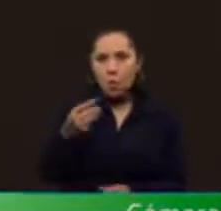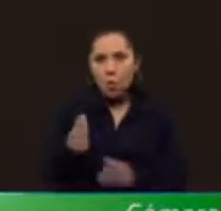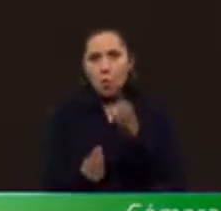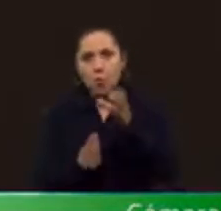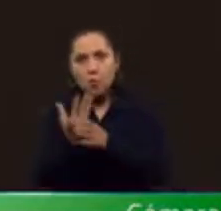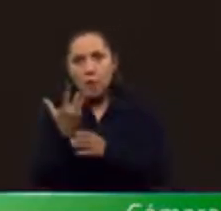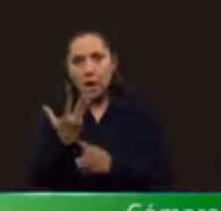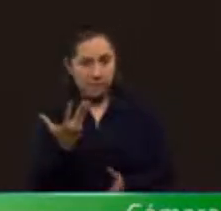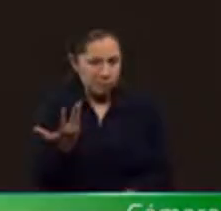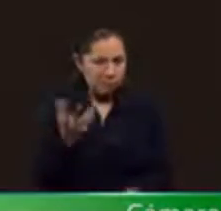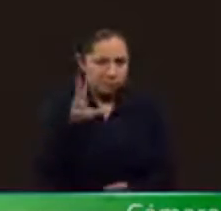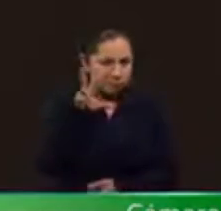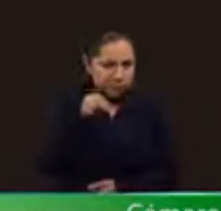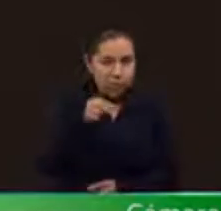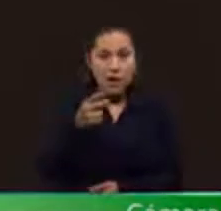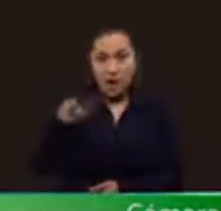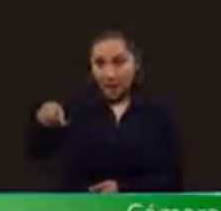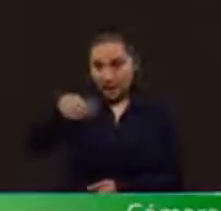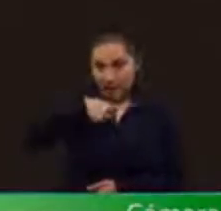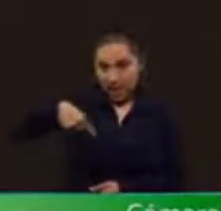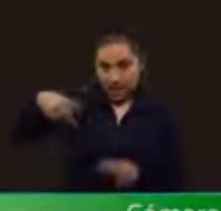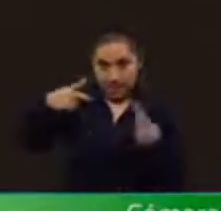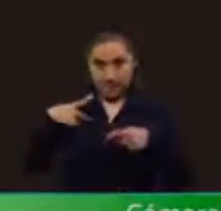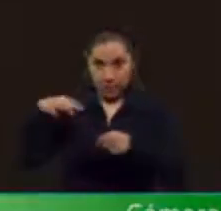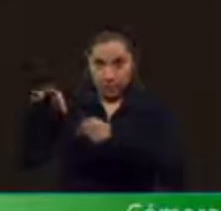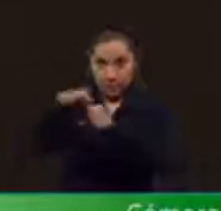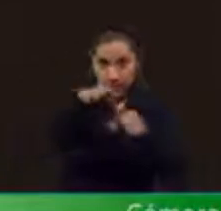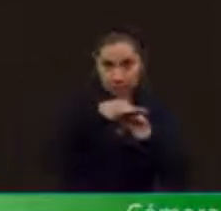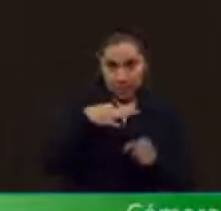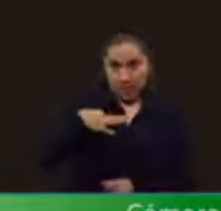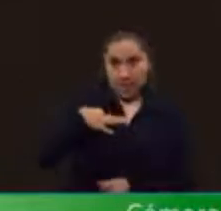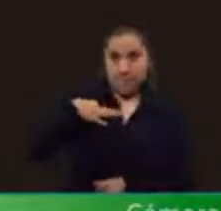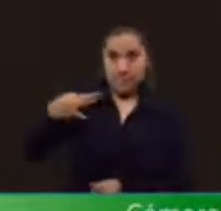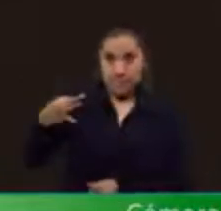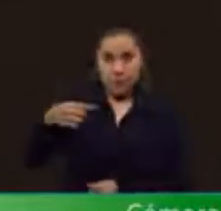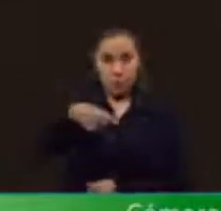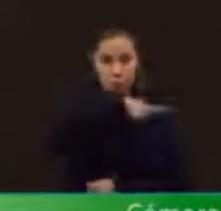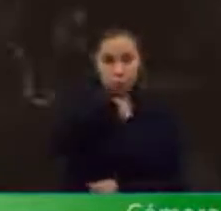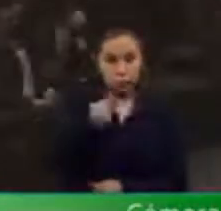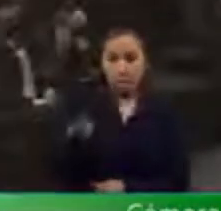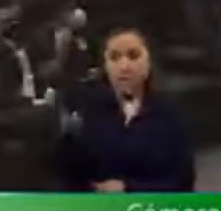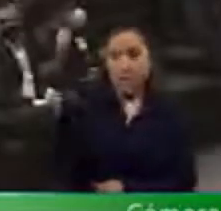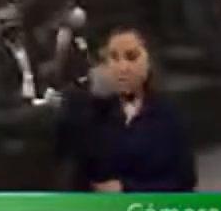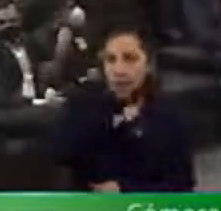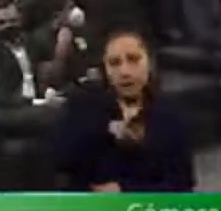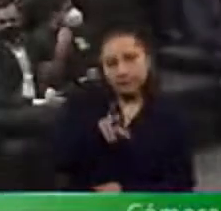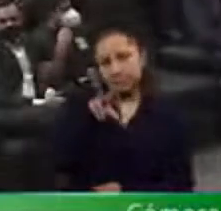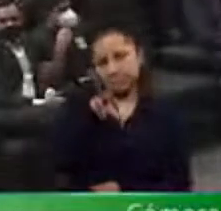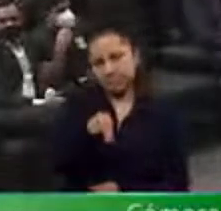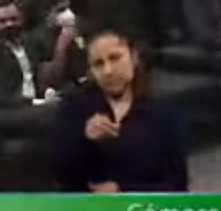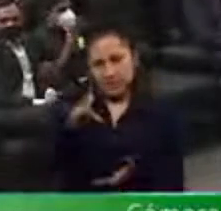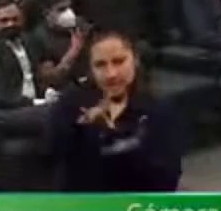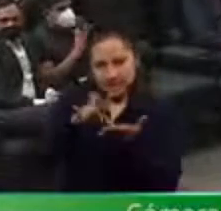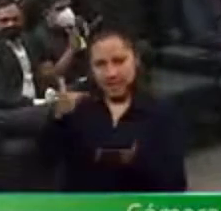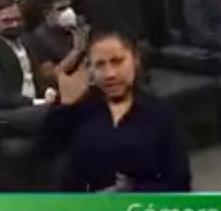no traicionaremos a quienes nos trajeron aquí. Es cuanto, señora presidenta. Muchas gracias, diputada Limón García.